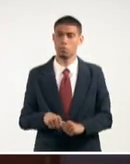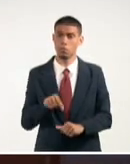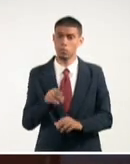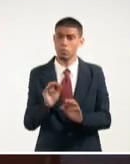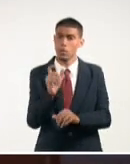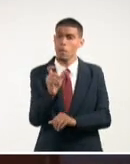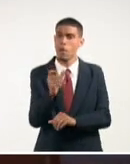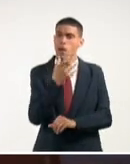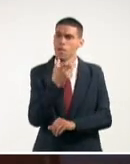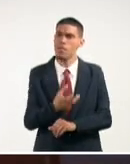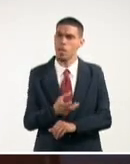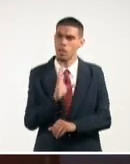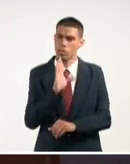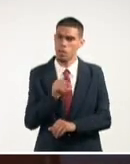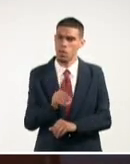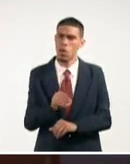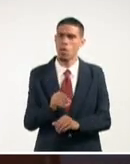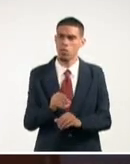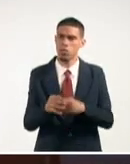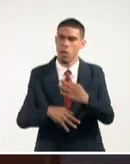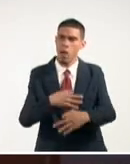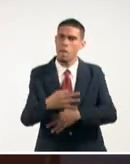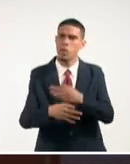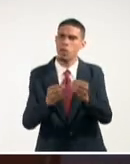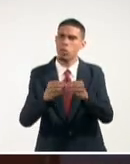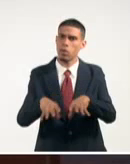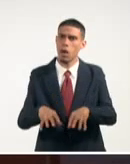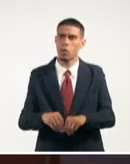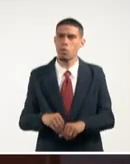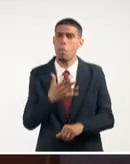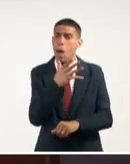Fidel que parecen dichas hoy.